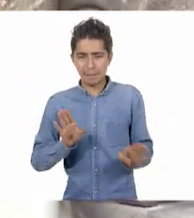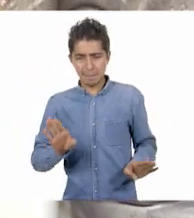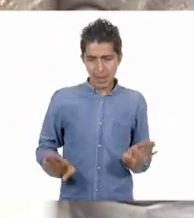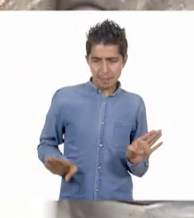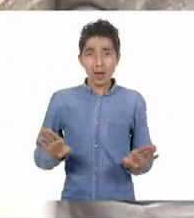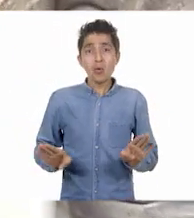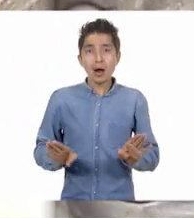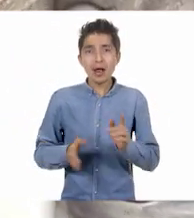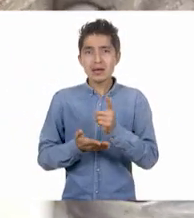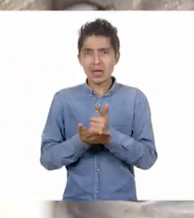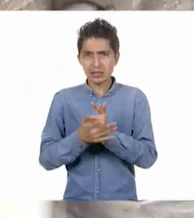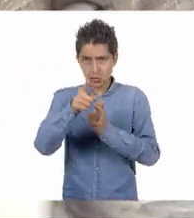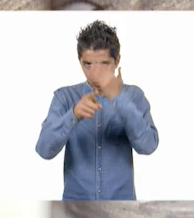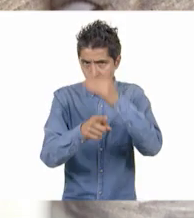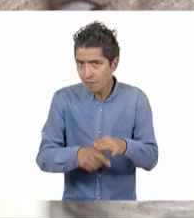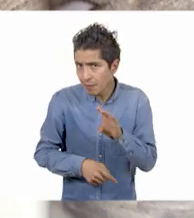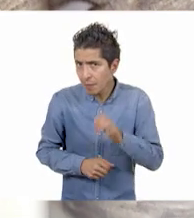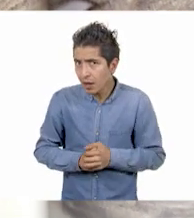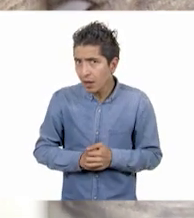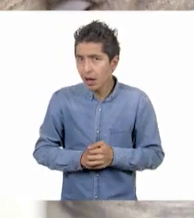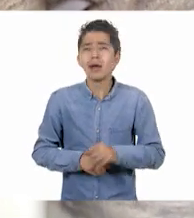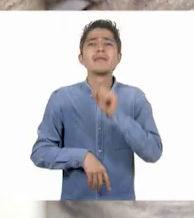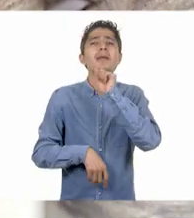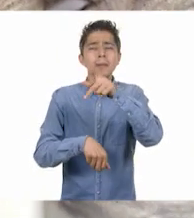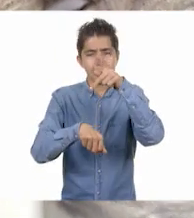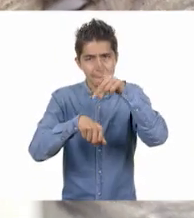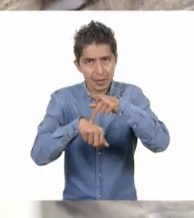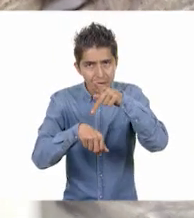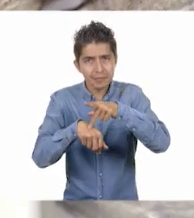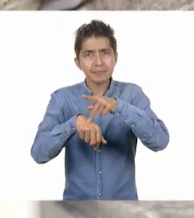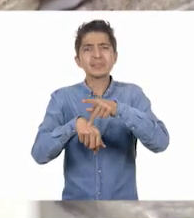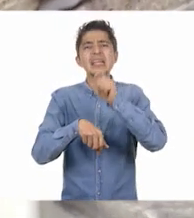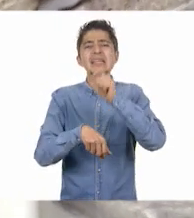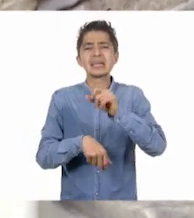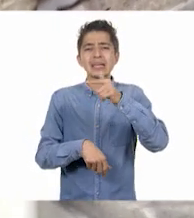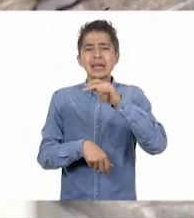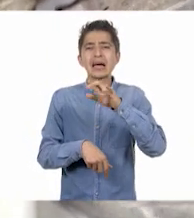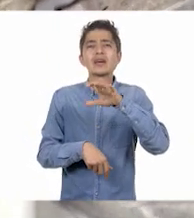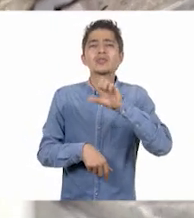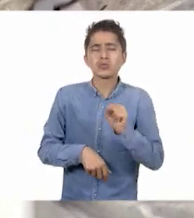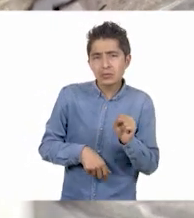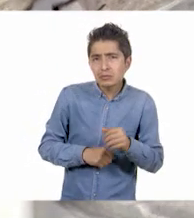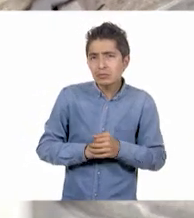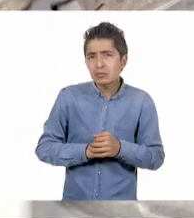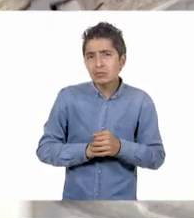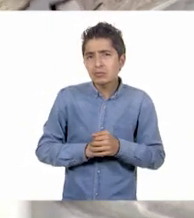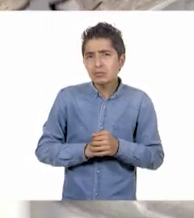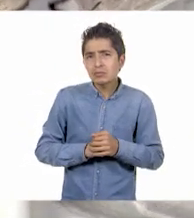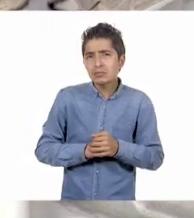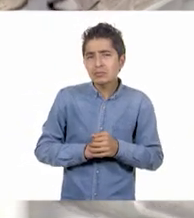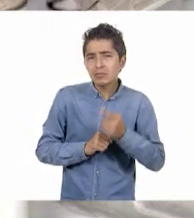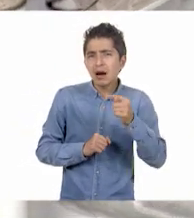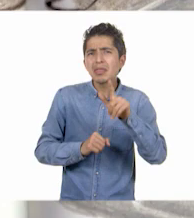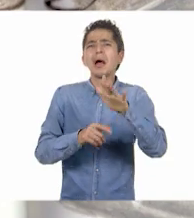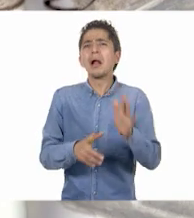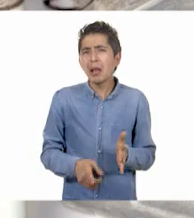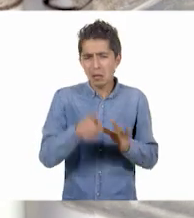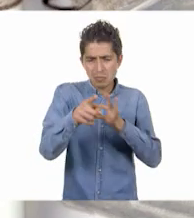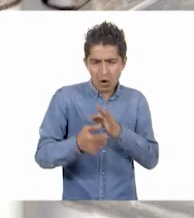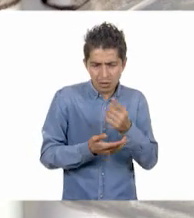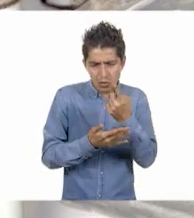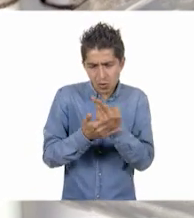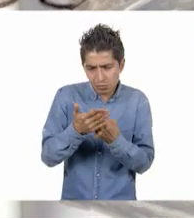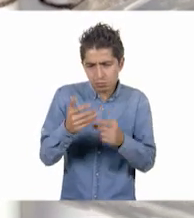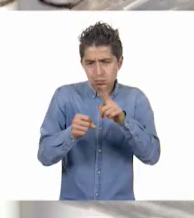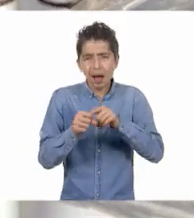son grises, ¿sabías? También las piedritas, los guijarros. ¿Qué tal si pinto uno de esos de